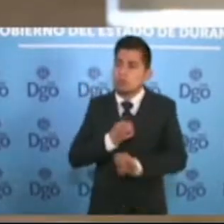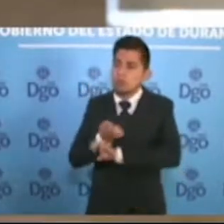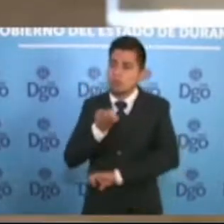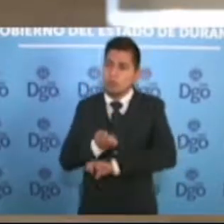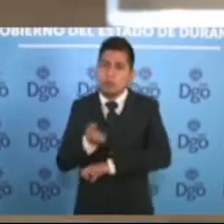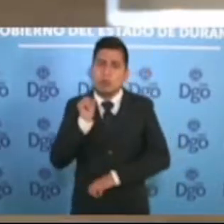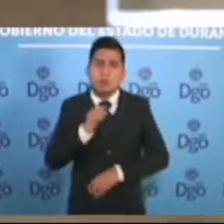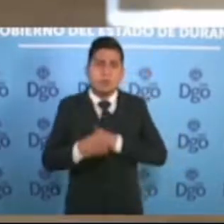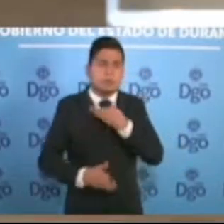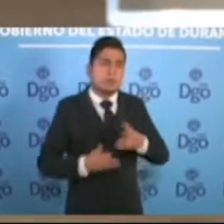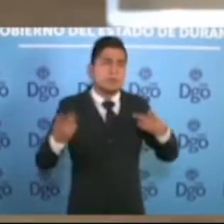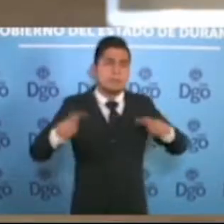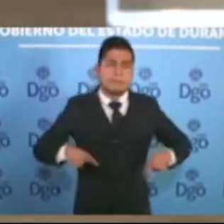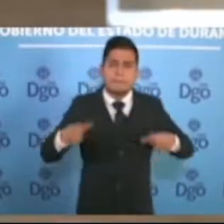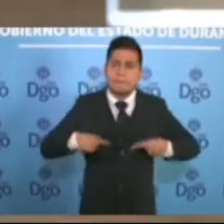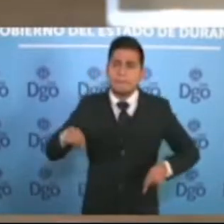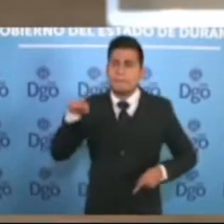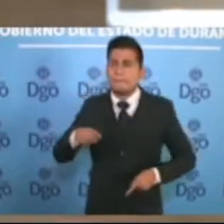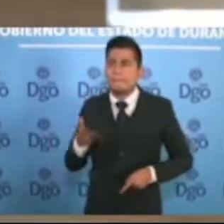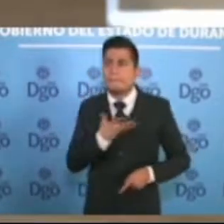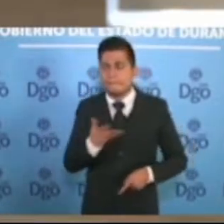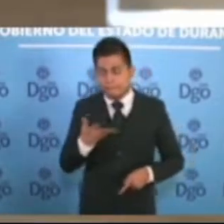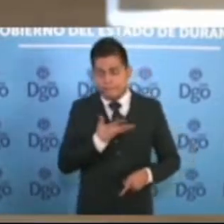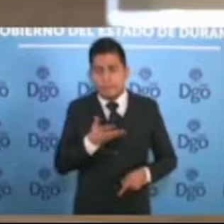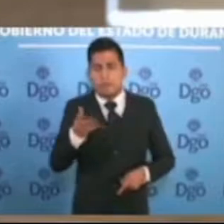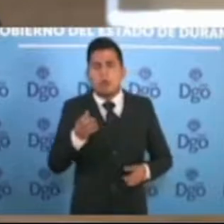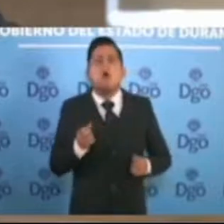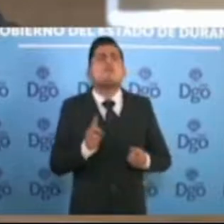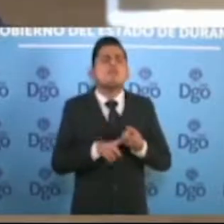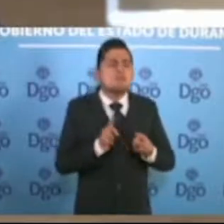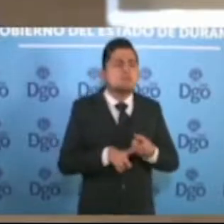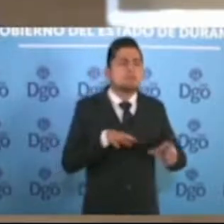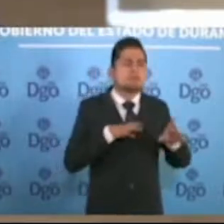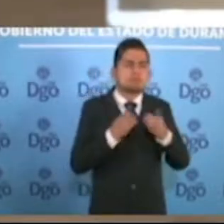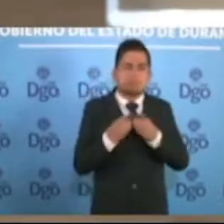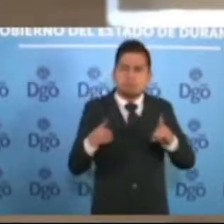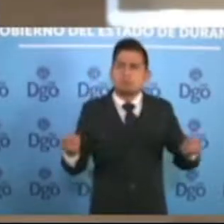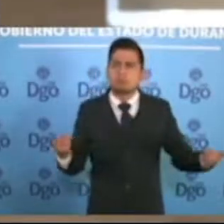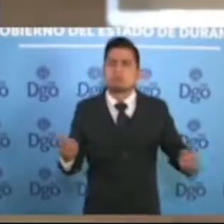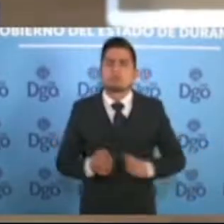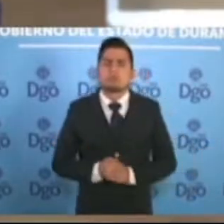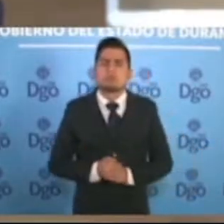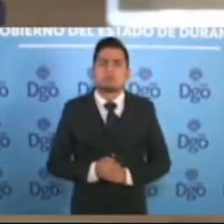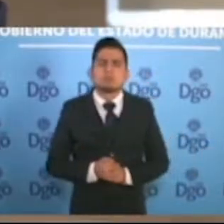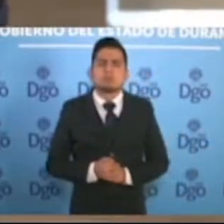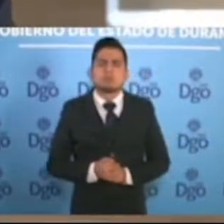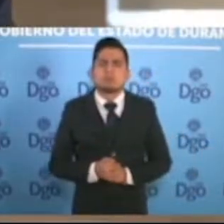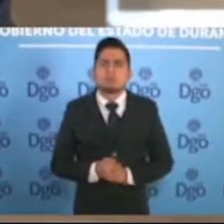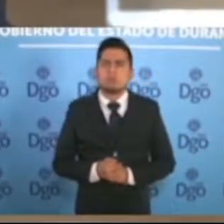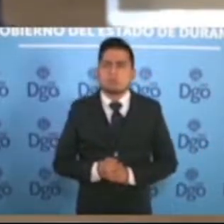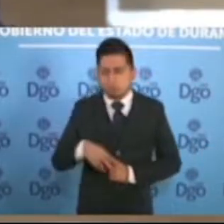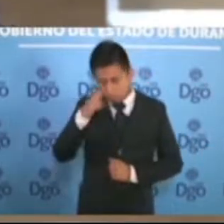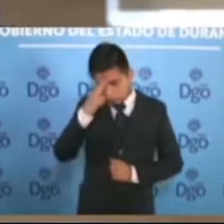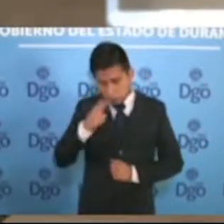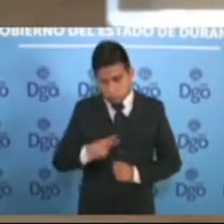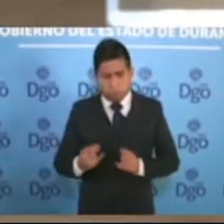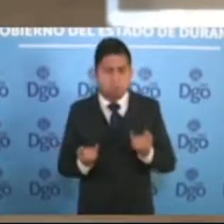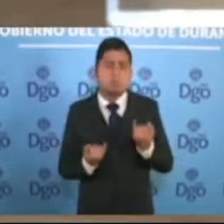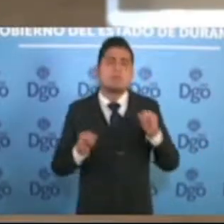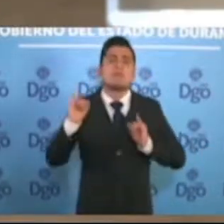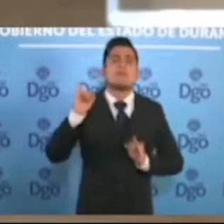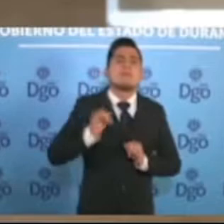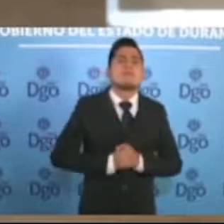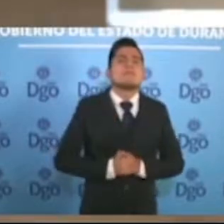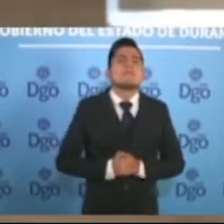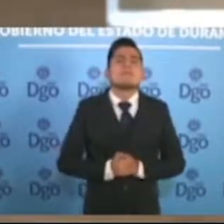su gente ha tenido con la construcción del México independiente